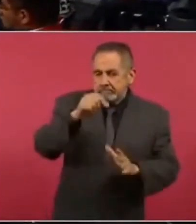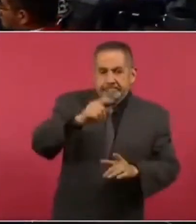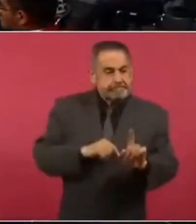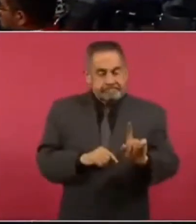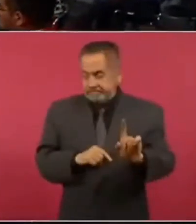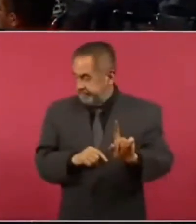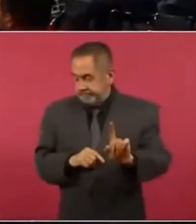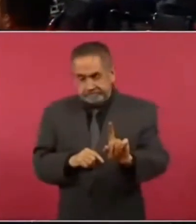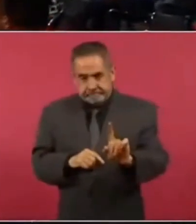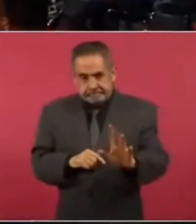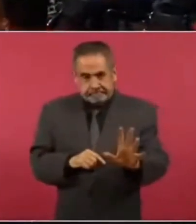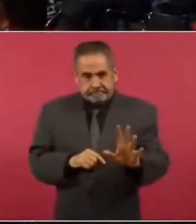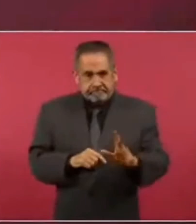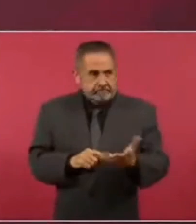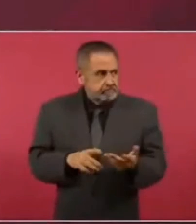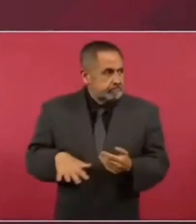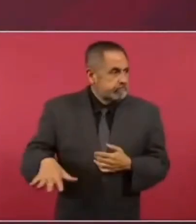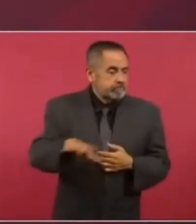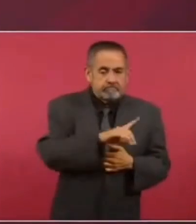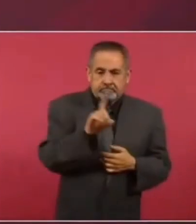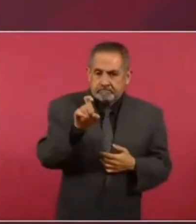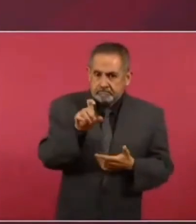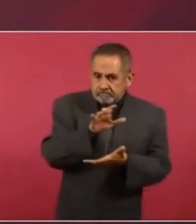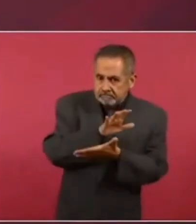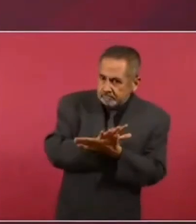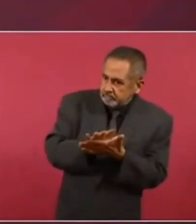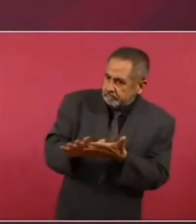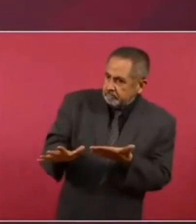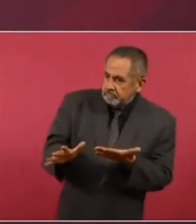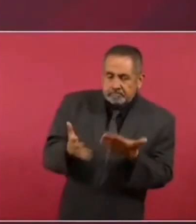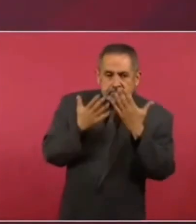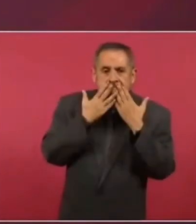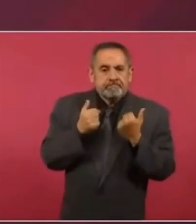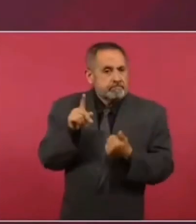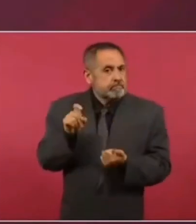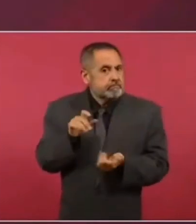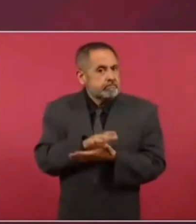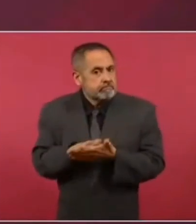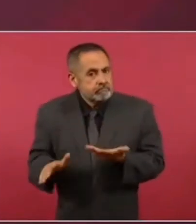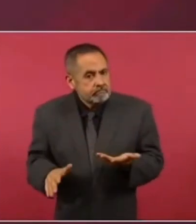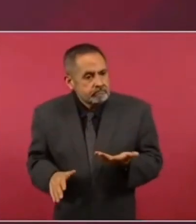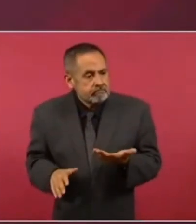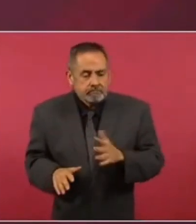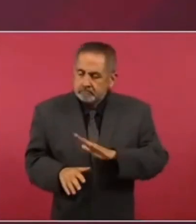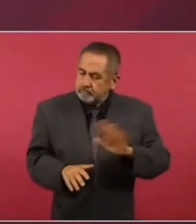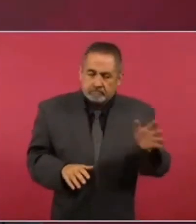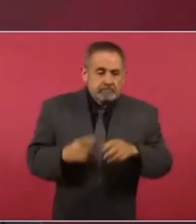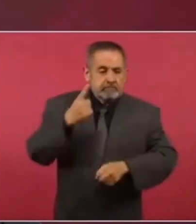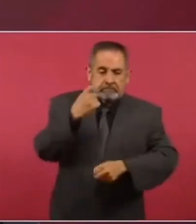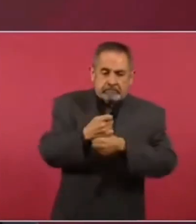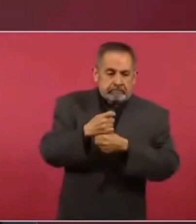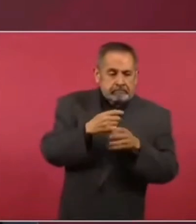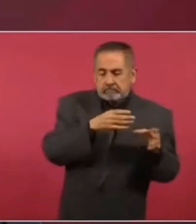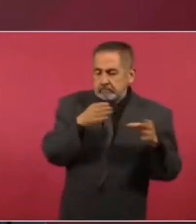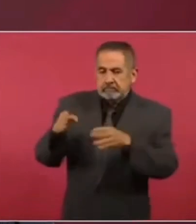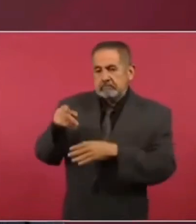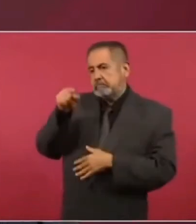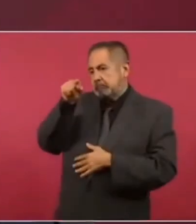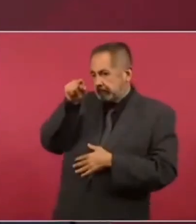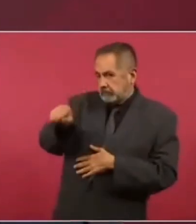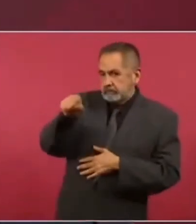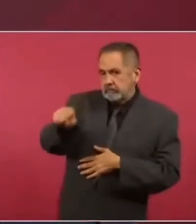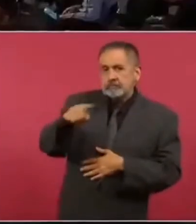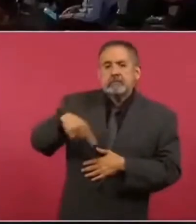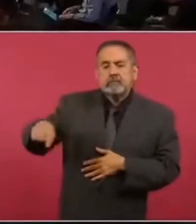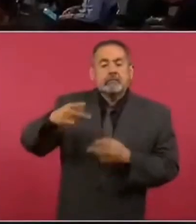en cuenta la escasez de agua y dándole preferencia pues